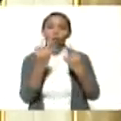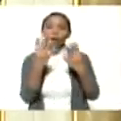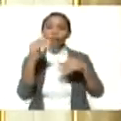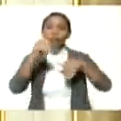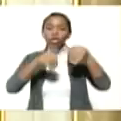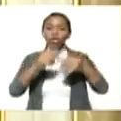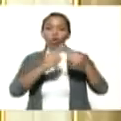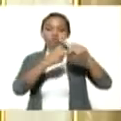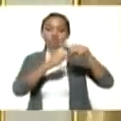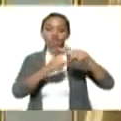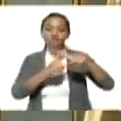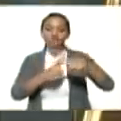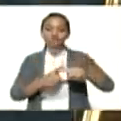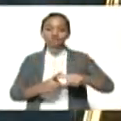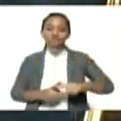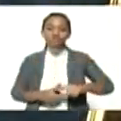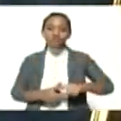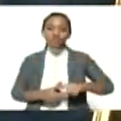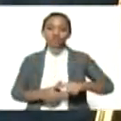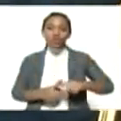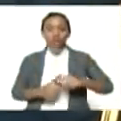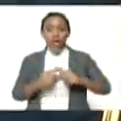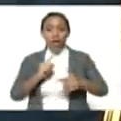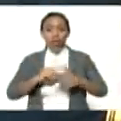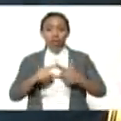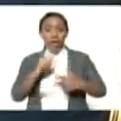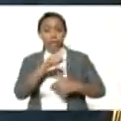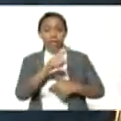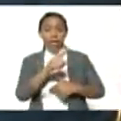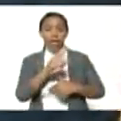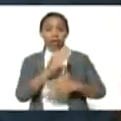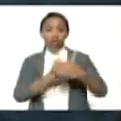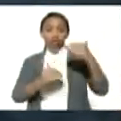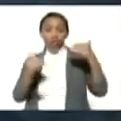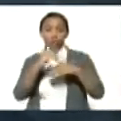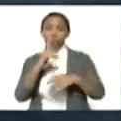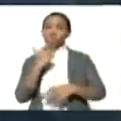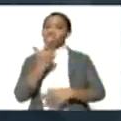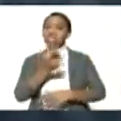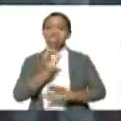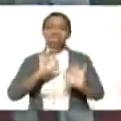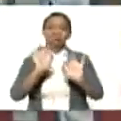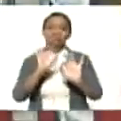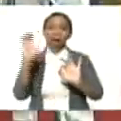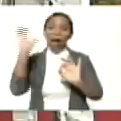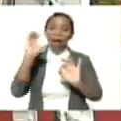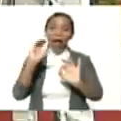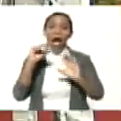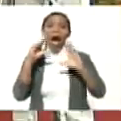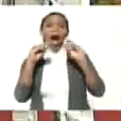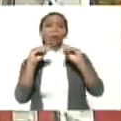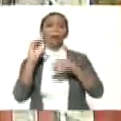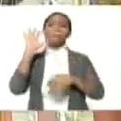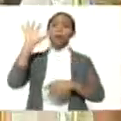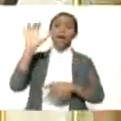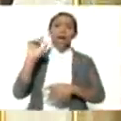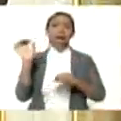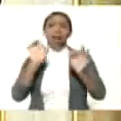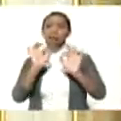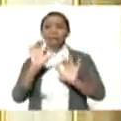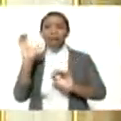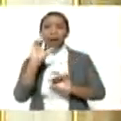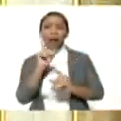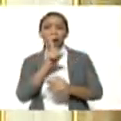Y el entonces Consejo Supremo Electoral no decía nada de Caracas. Hablaba del país, pero no decía nada de